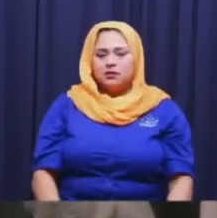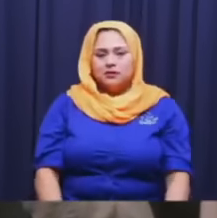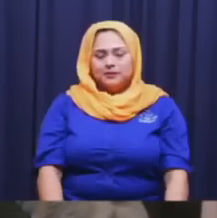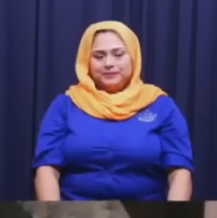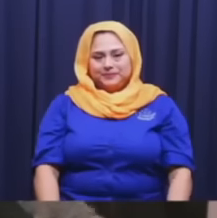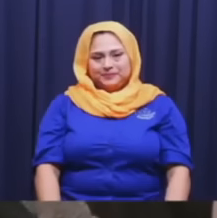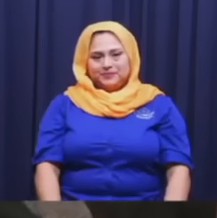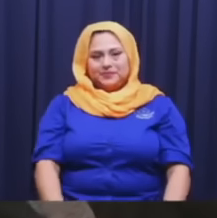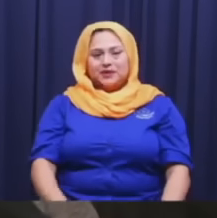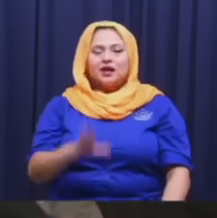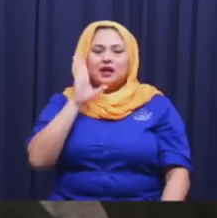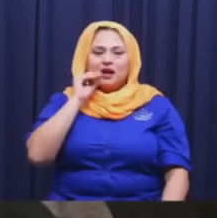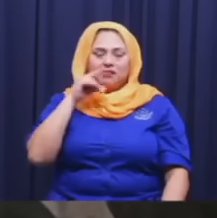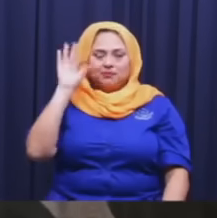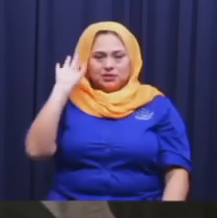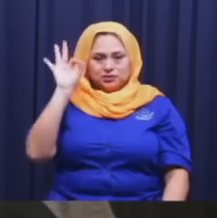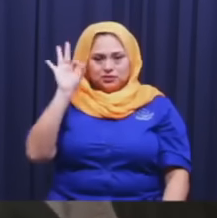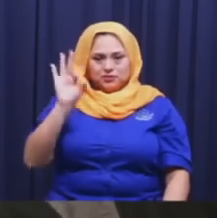Aleluya.